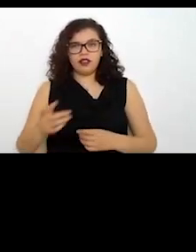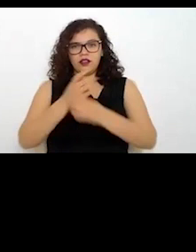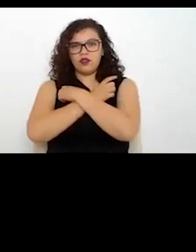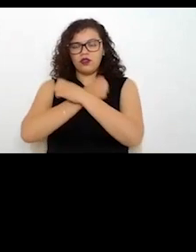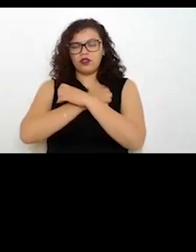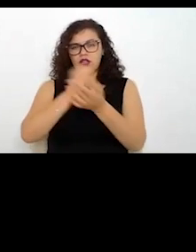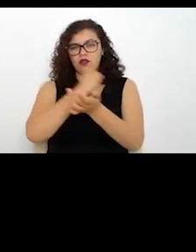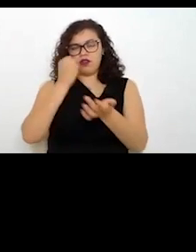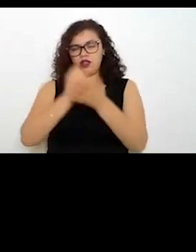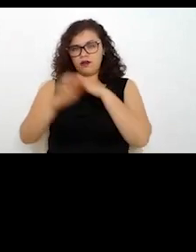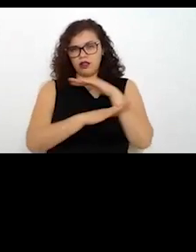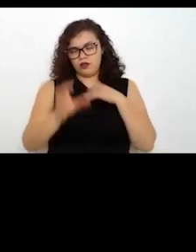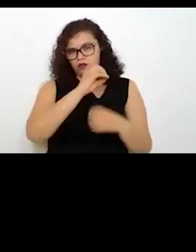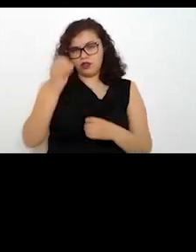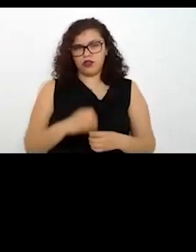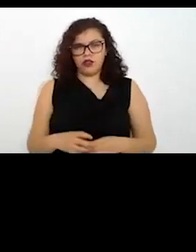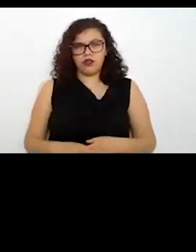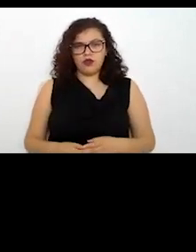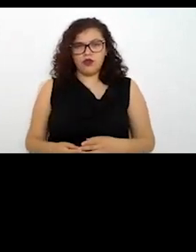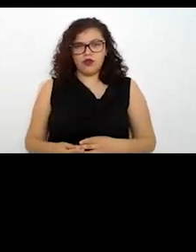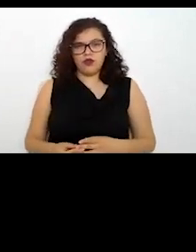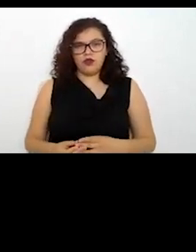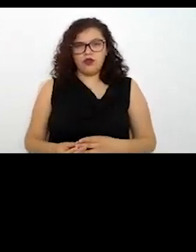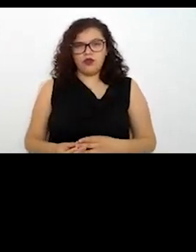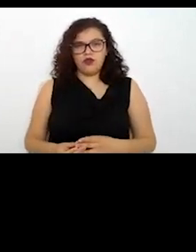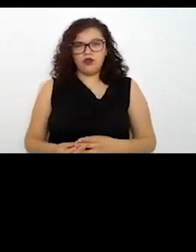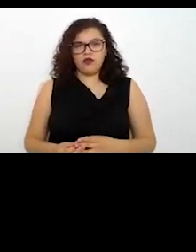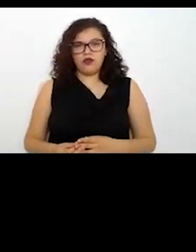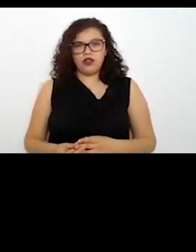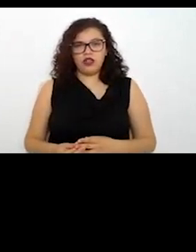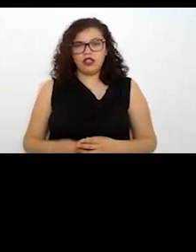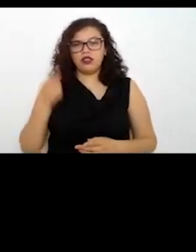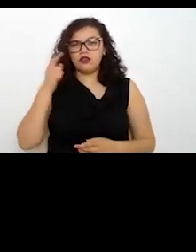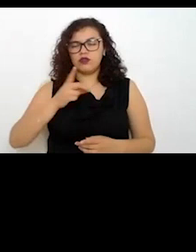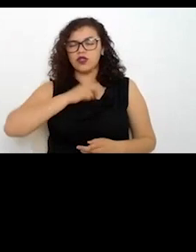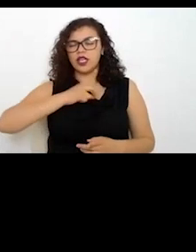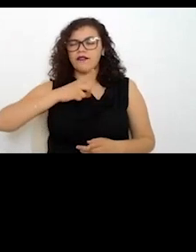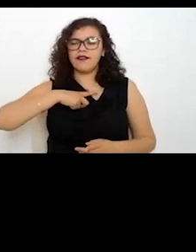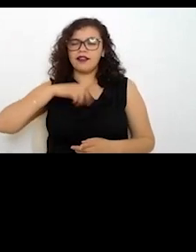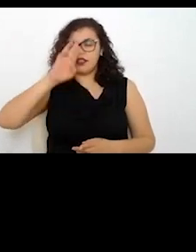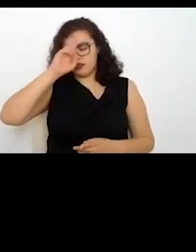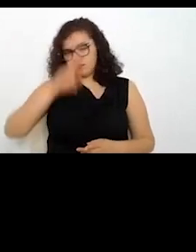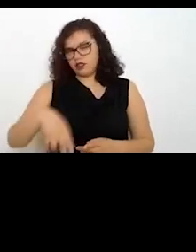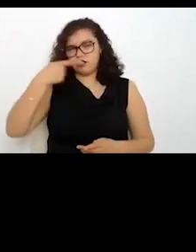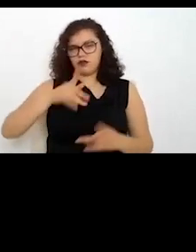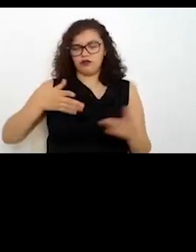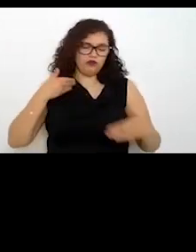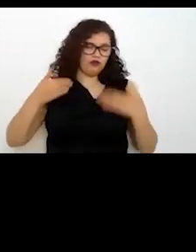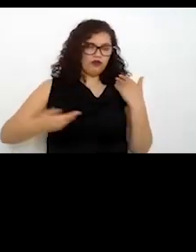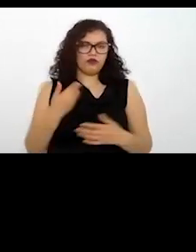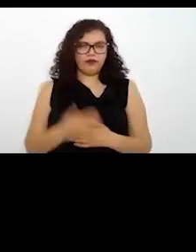básica obligatoria y tiene que respetar su educación. Y se le